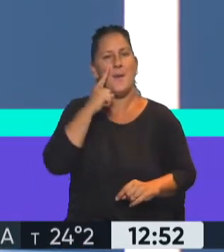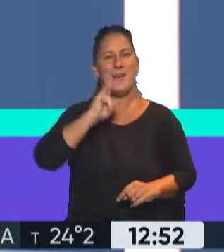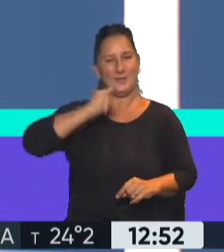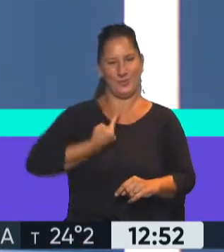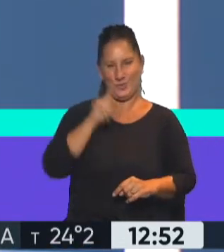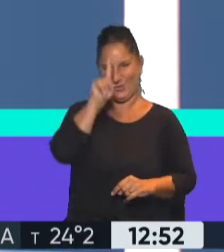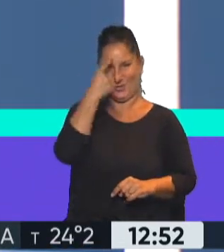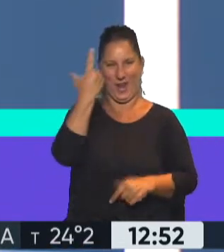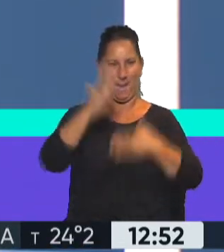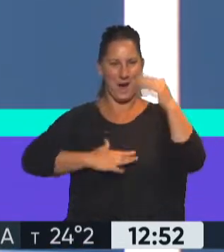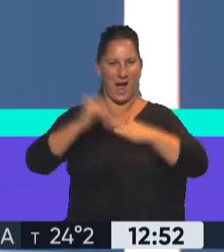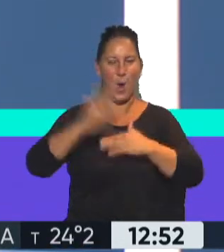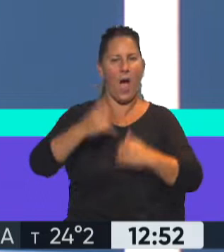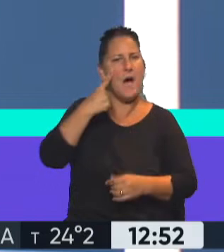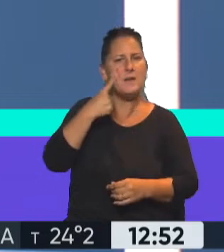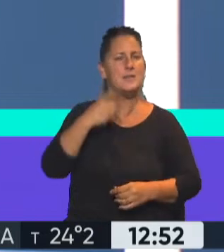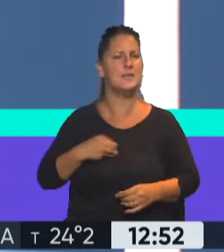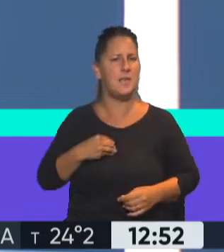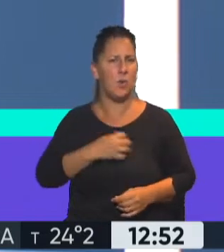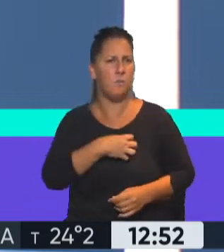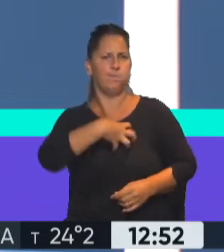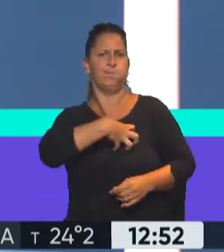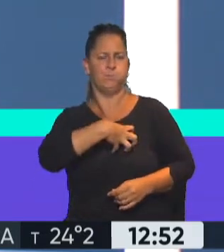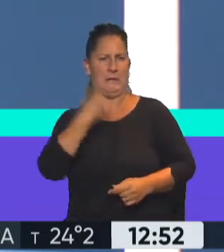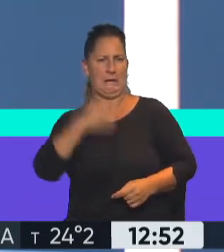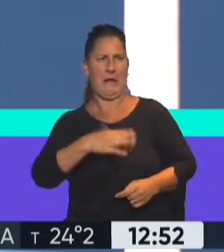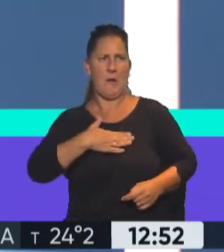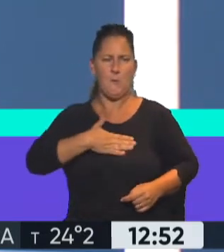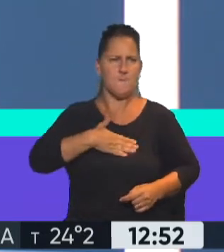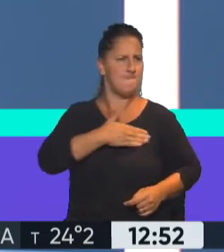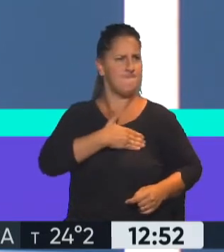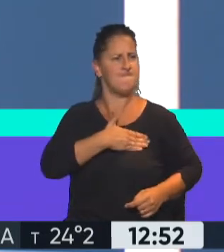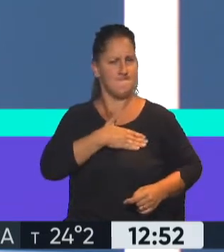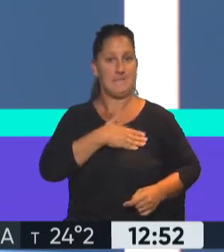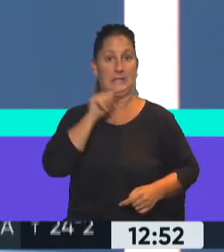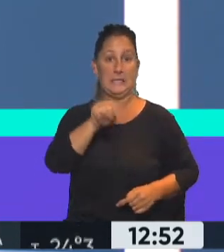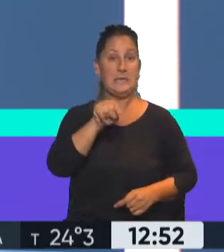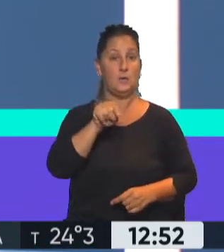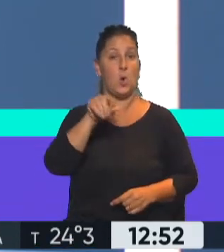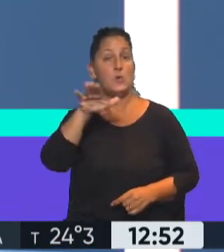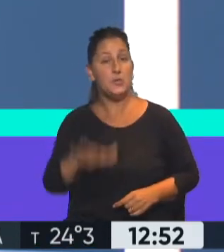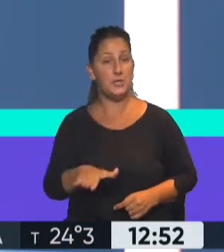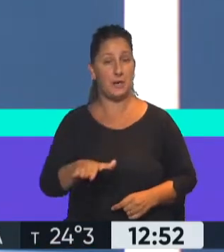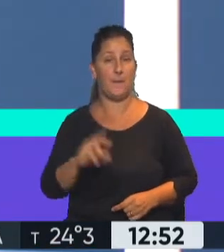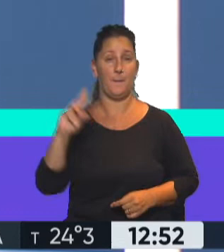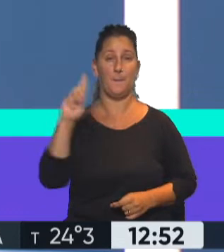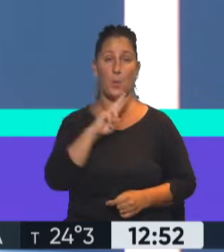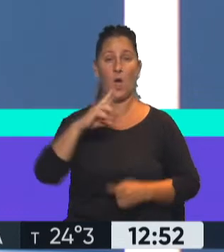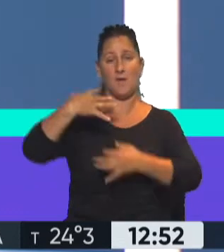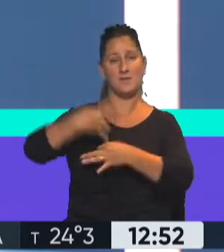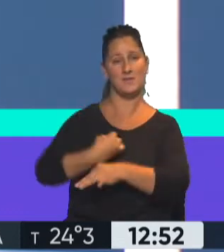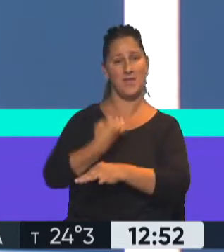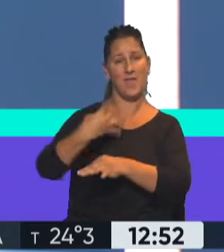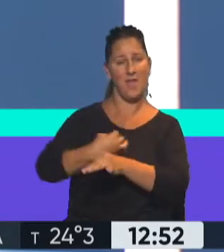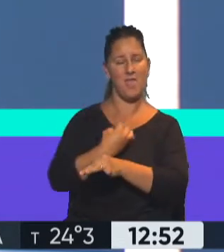de alguna un bulto o algo que te llame la atención bueno sería interesante que ya desde chiquitas no nos enseñen